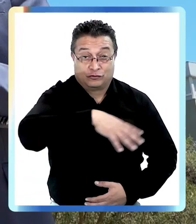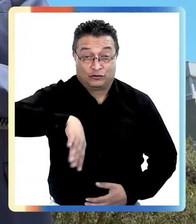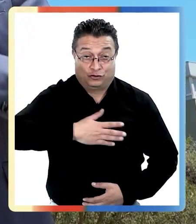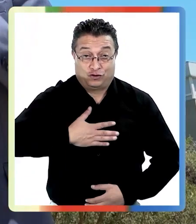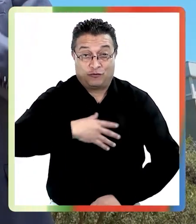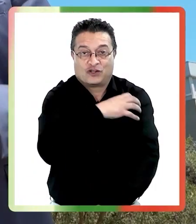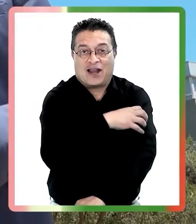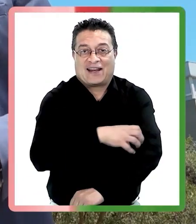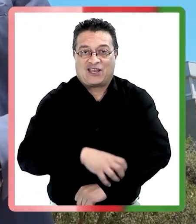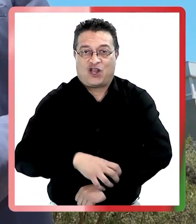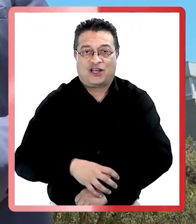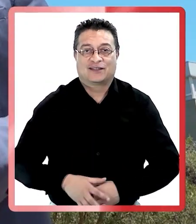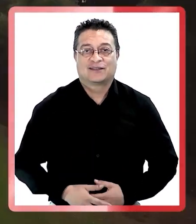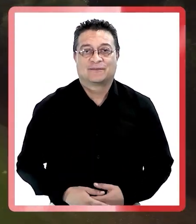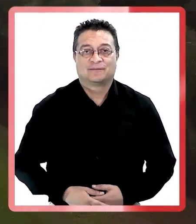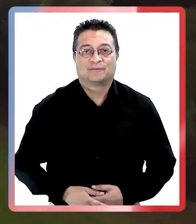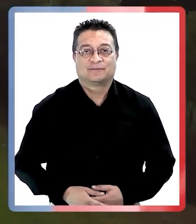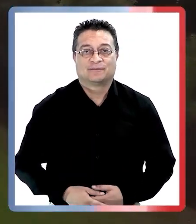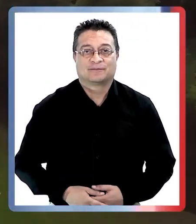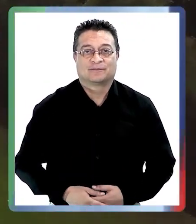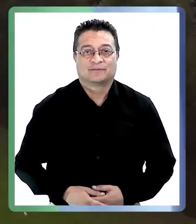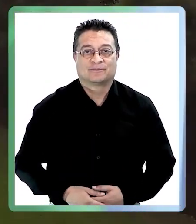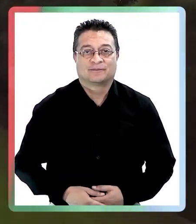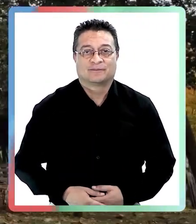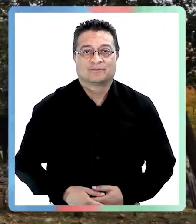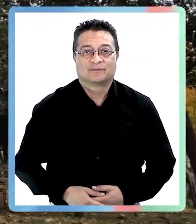Somos las regiones.